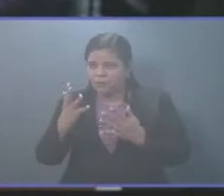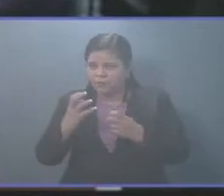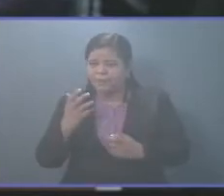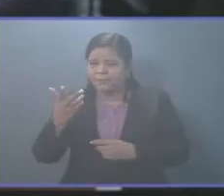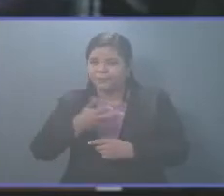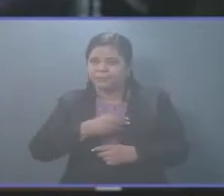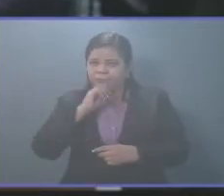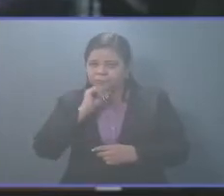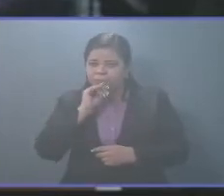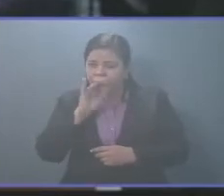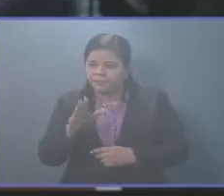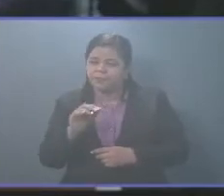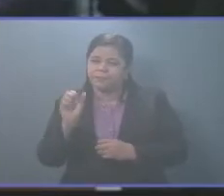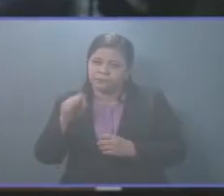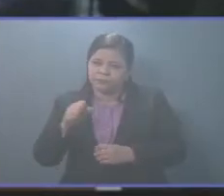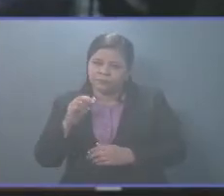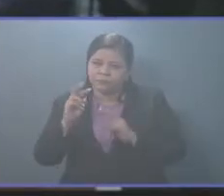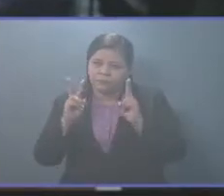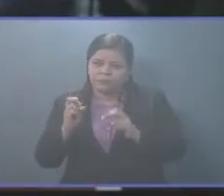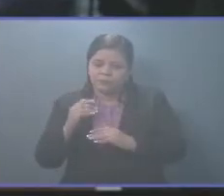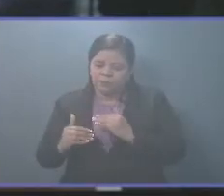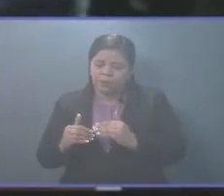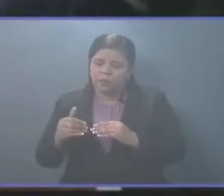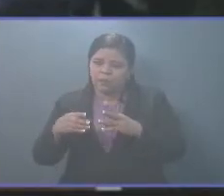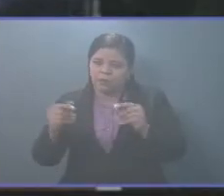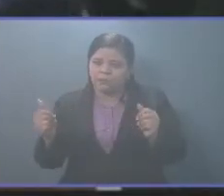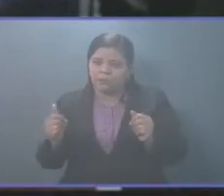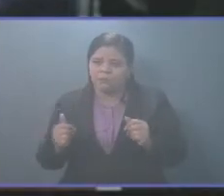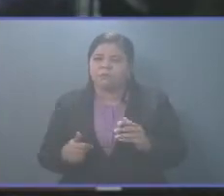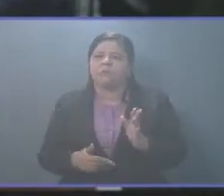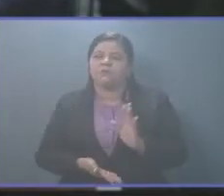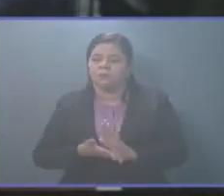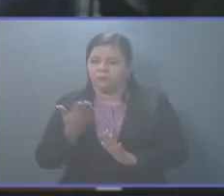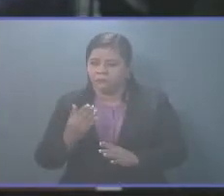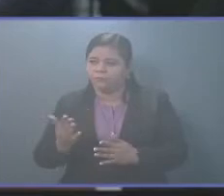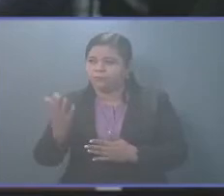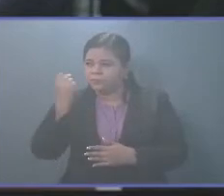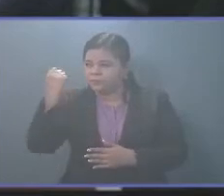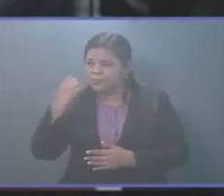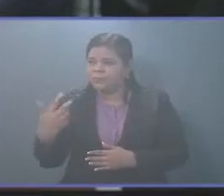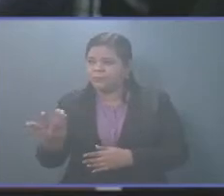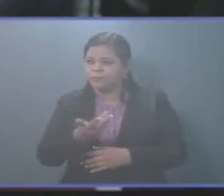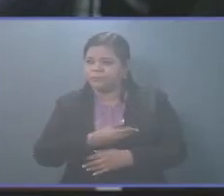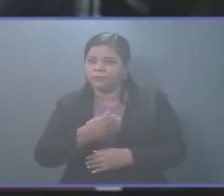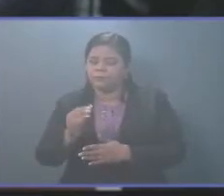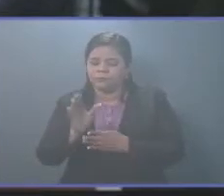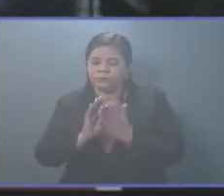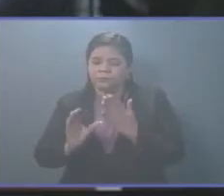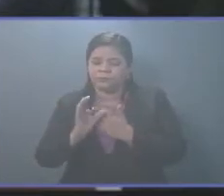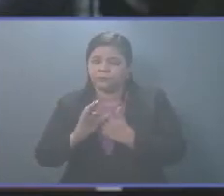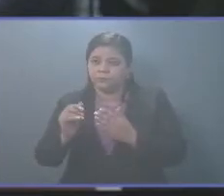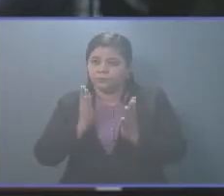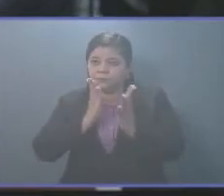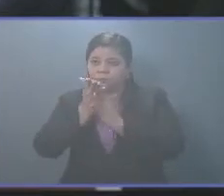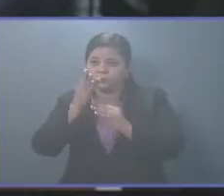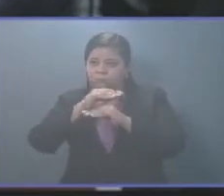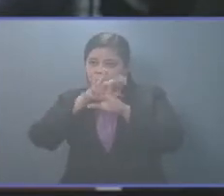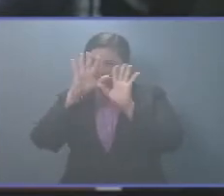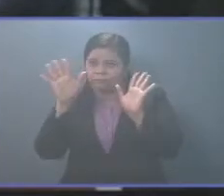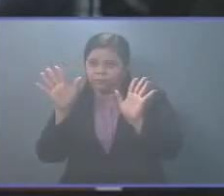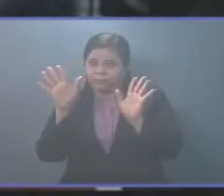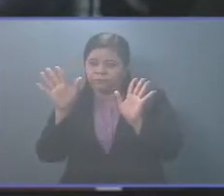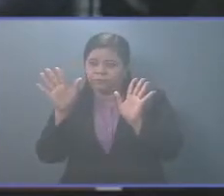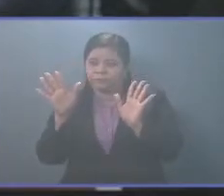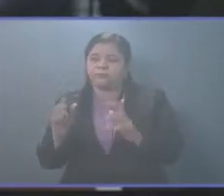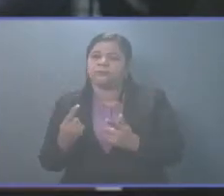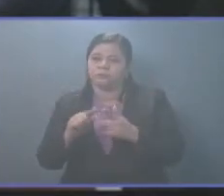temas penales o administrativos, pero sí hablar de que es importante abonar a una cultura de transparencia en cómo se están administrando y